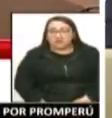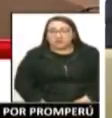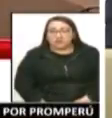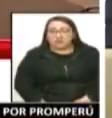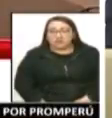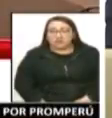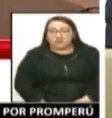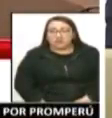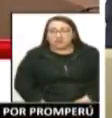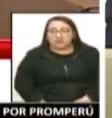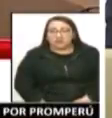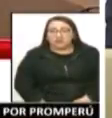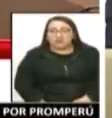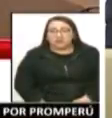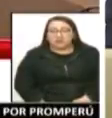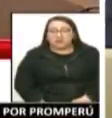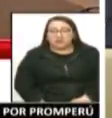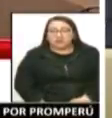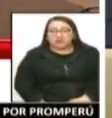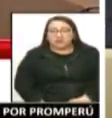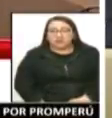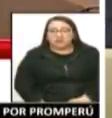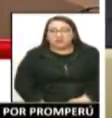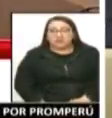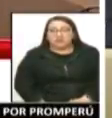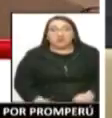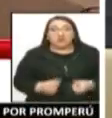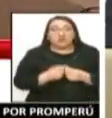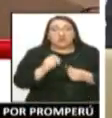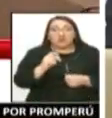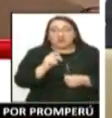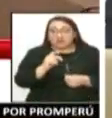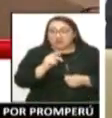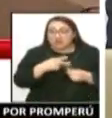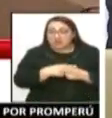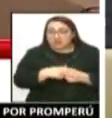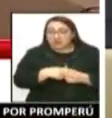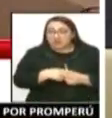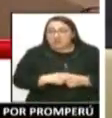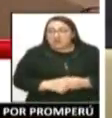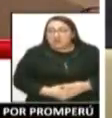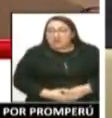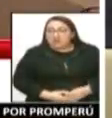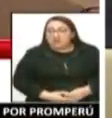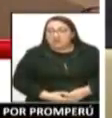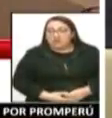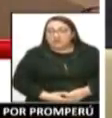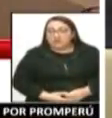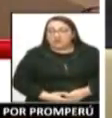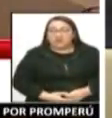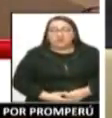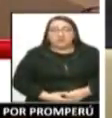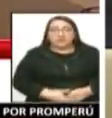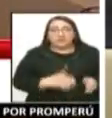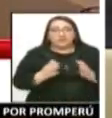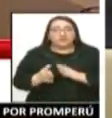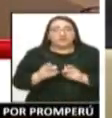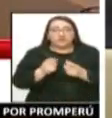que también las personas, los representantes de comunidades indígenas también deberían tener representación y no hacerlo de una